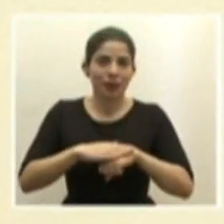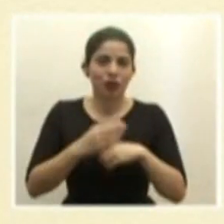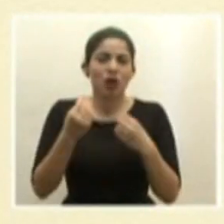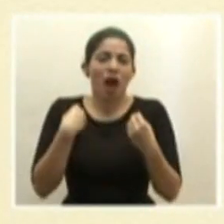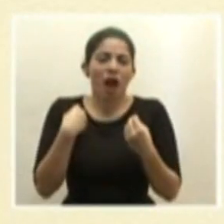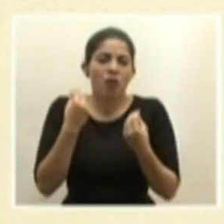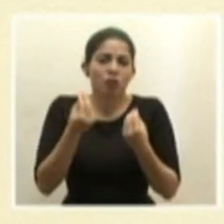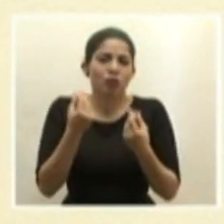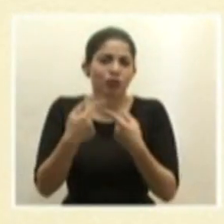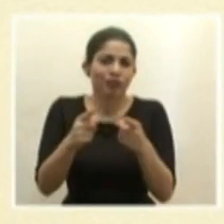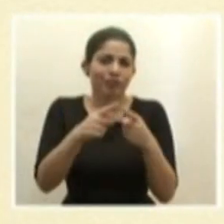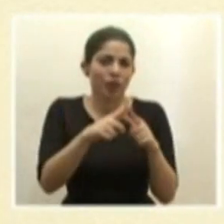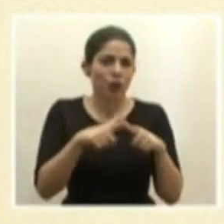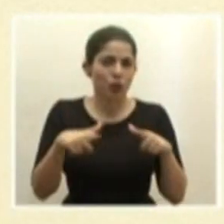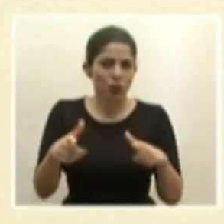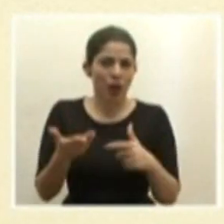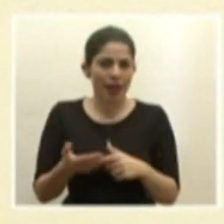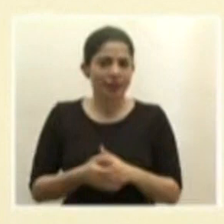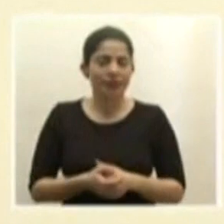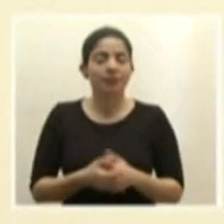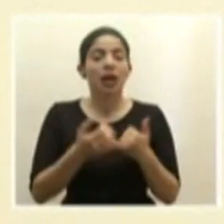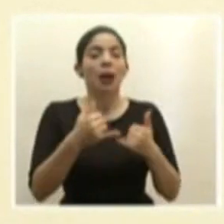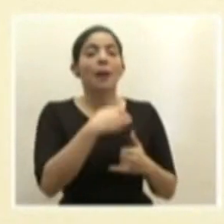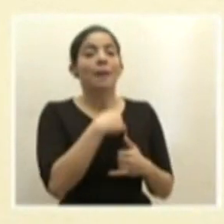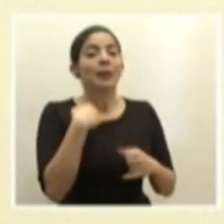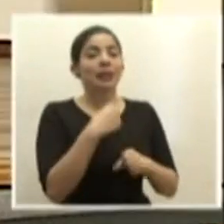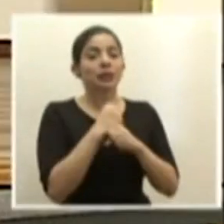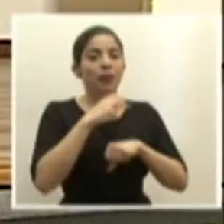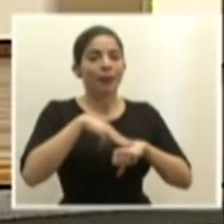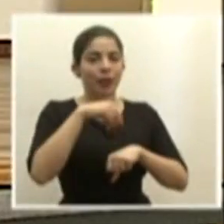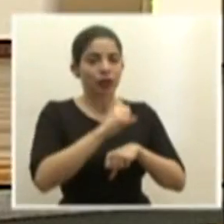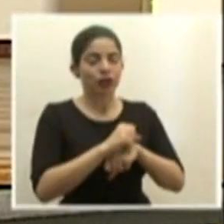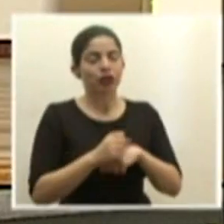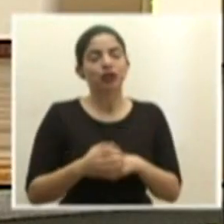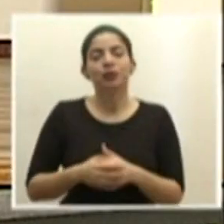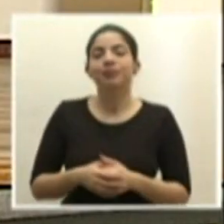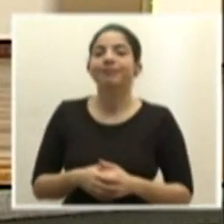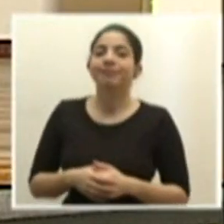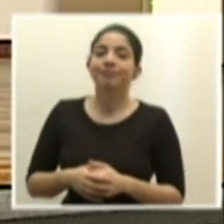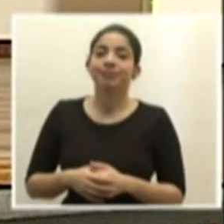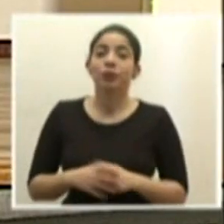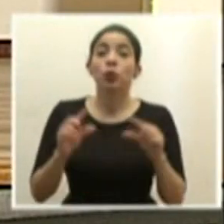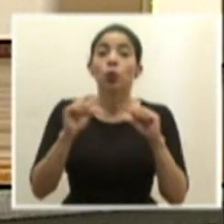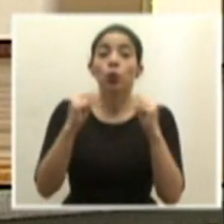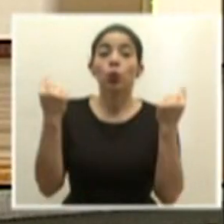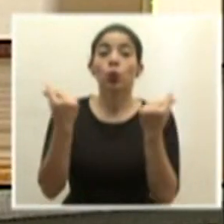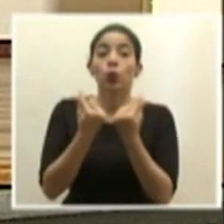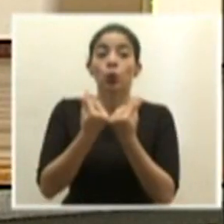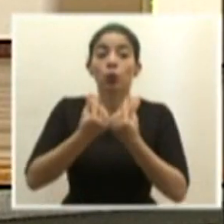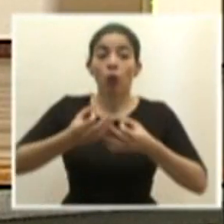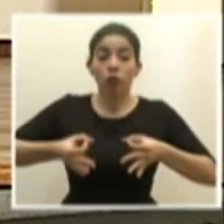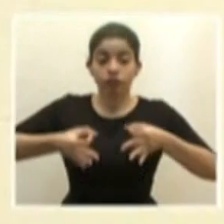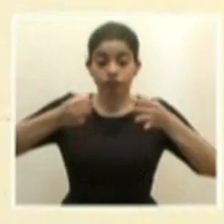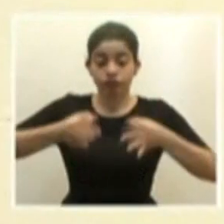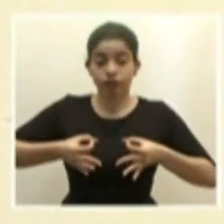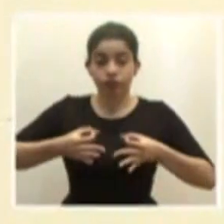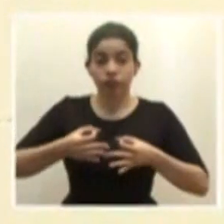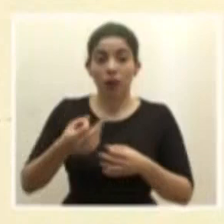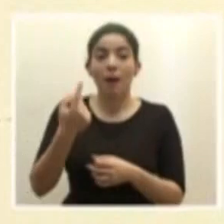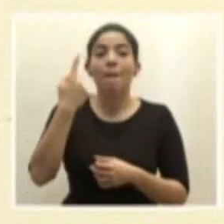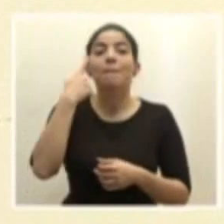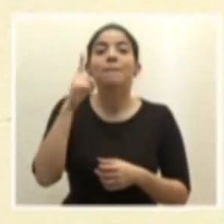diferentes partes. Continuamos con el ministro de Seguridad, el señor Michael Soto. El grupo de decisión para la